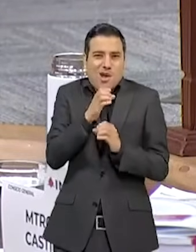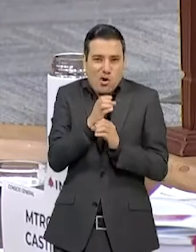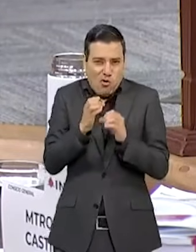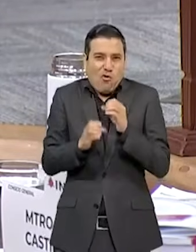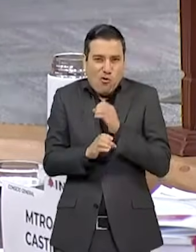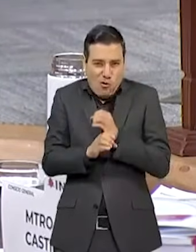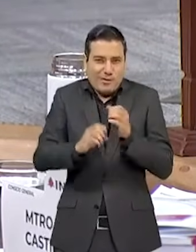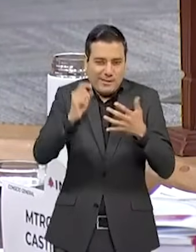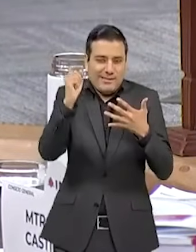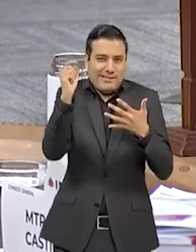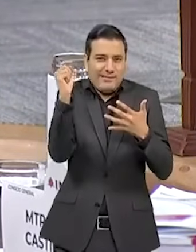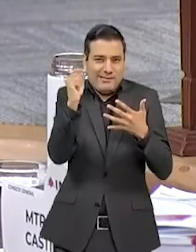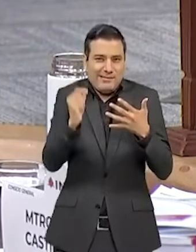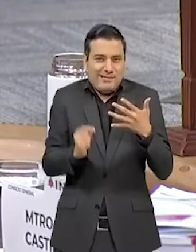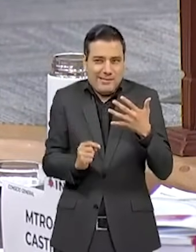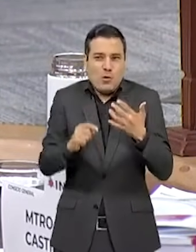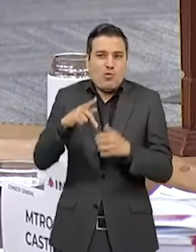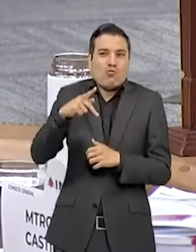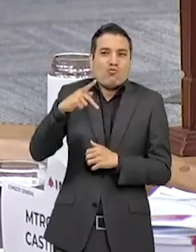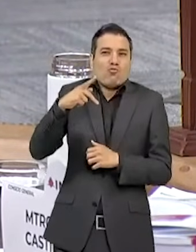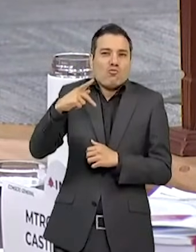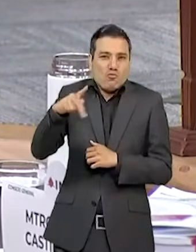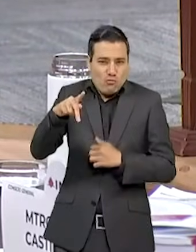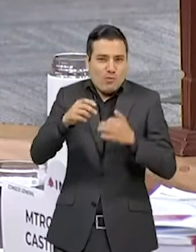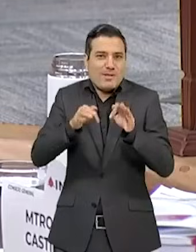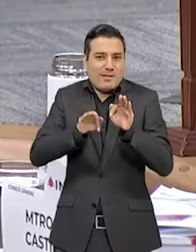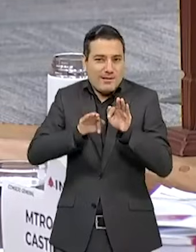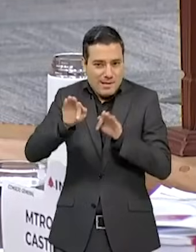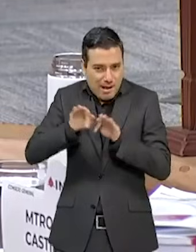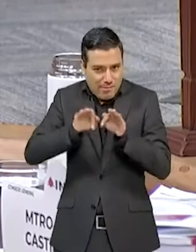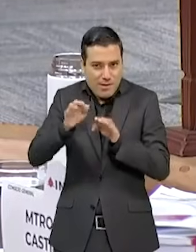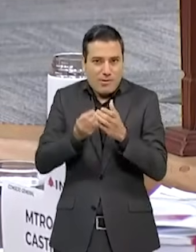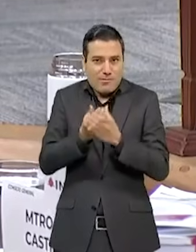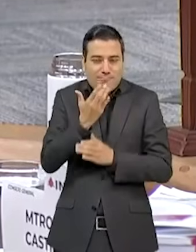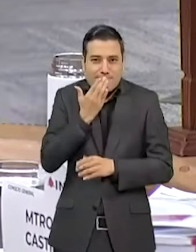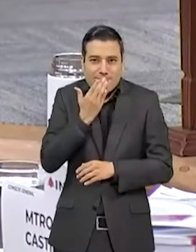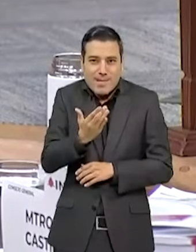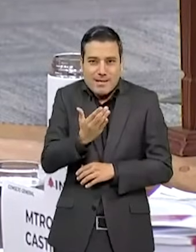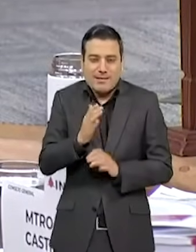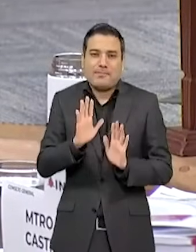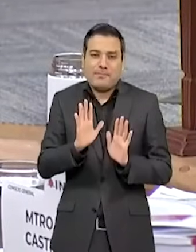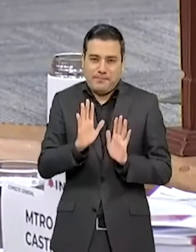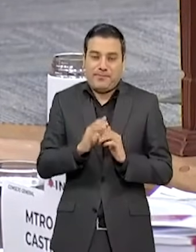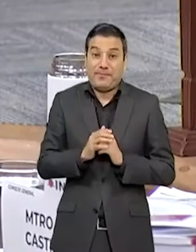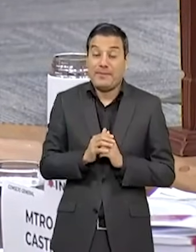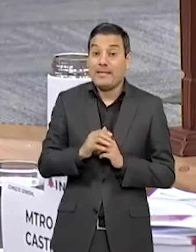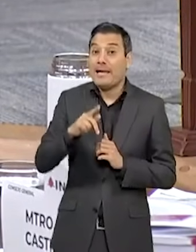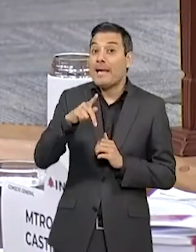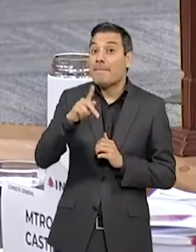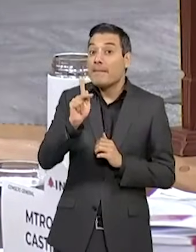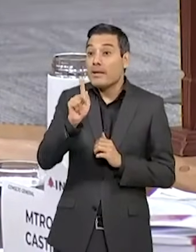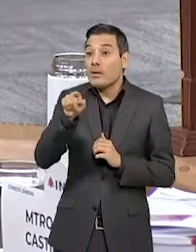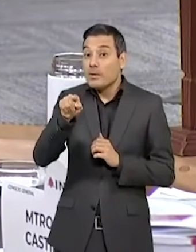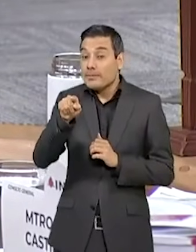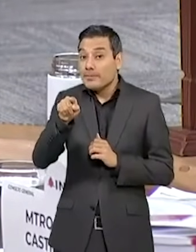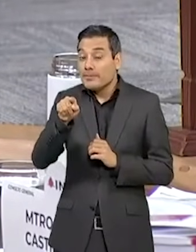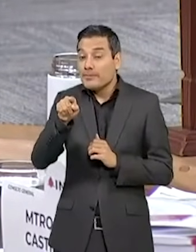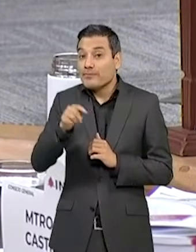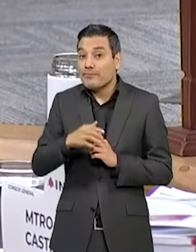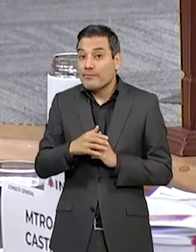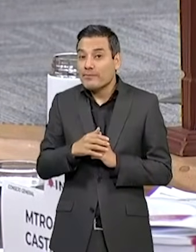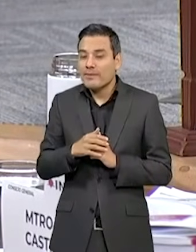para realizar adecuadamente sus tareas. Pero en términos laborales, más allá de